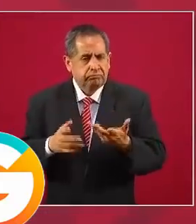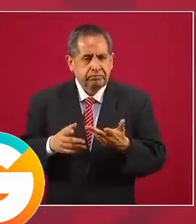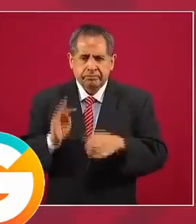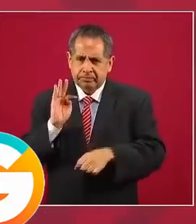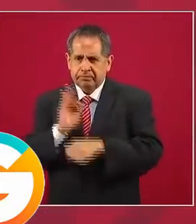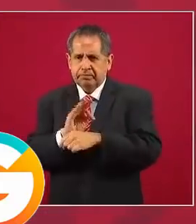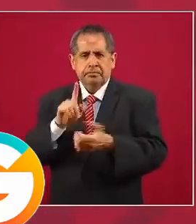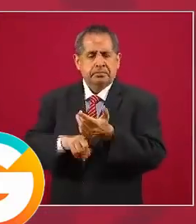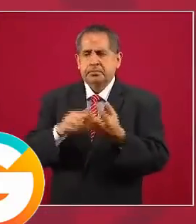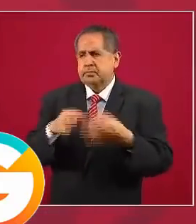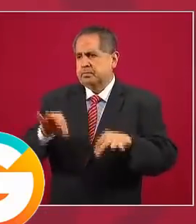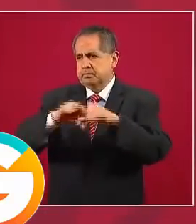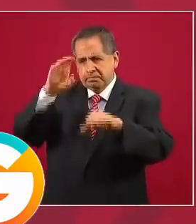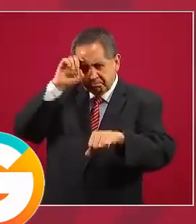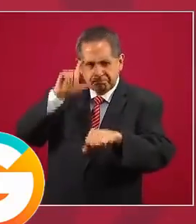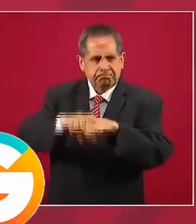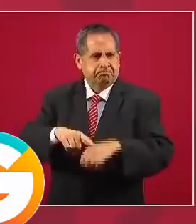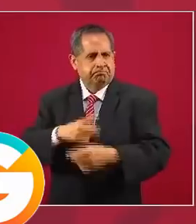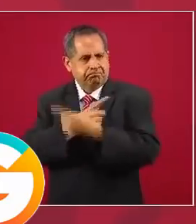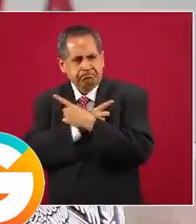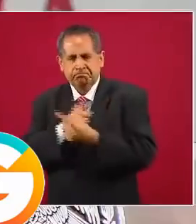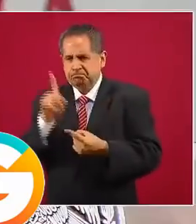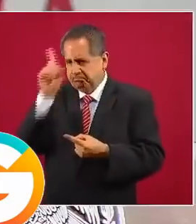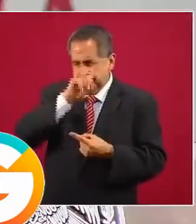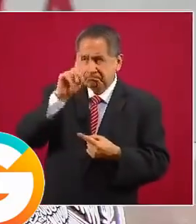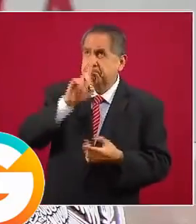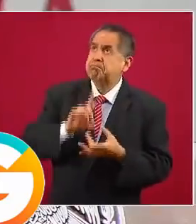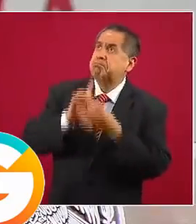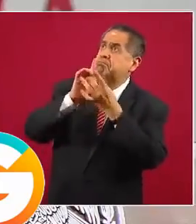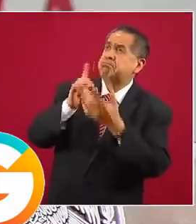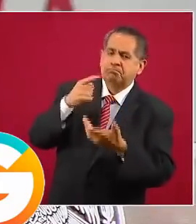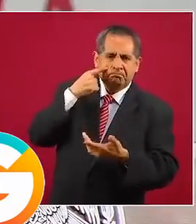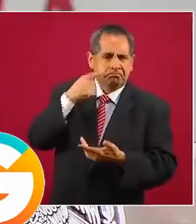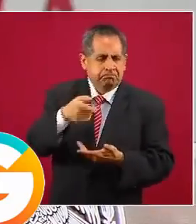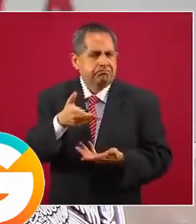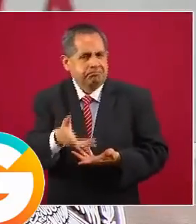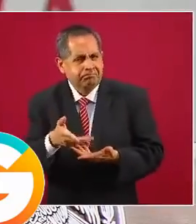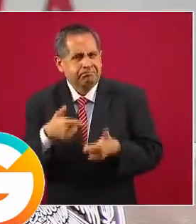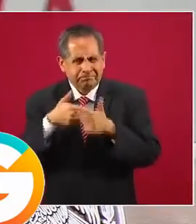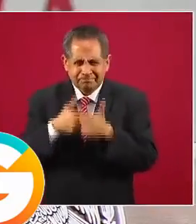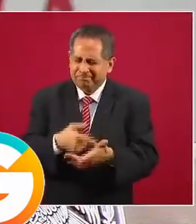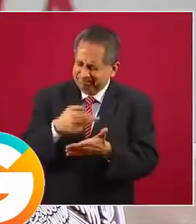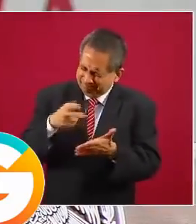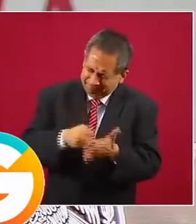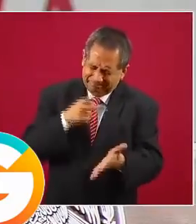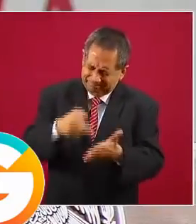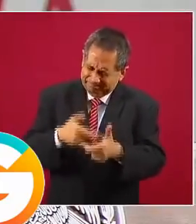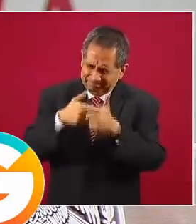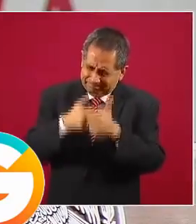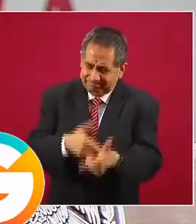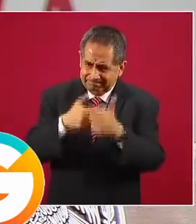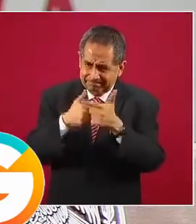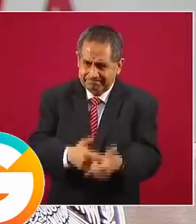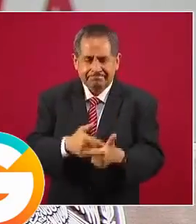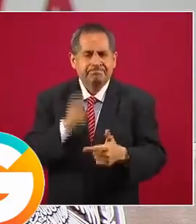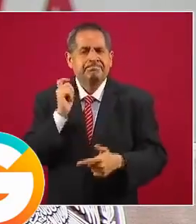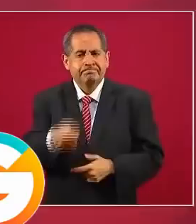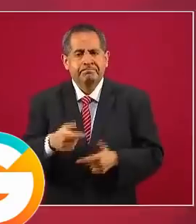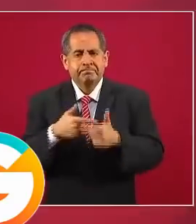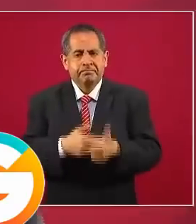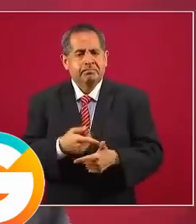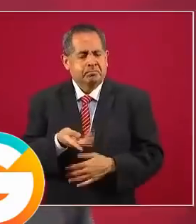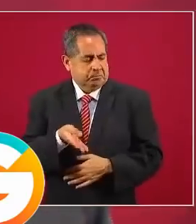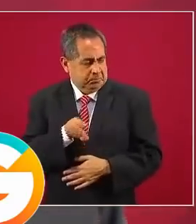fortalecer valores culturales, morales, espirituales, insistir, insistir, insistir, que solo